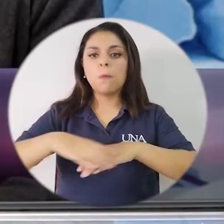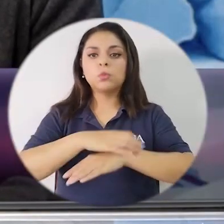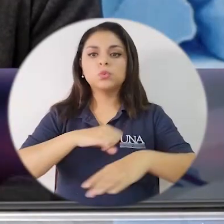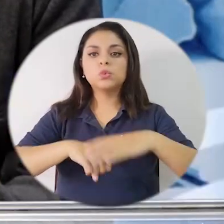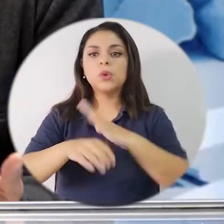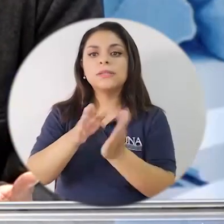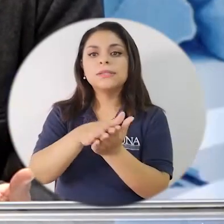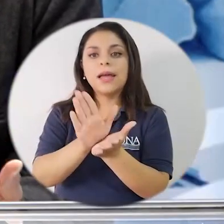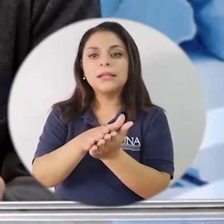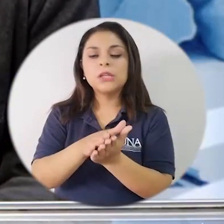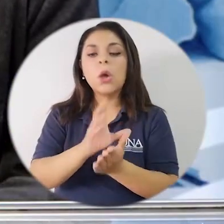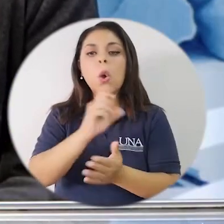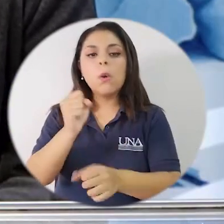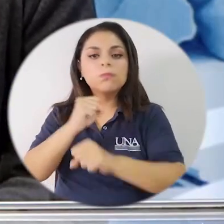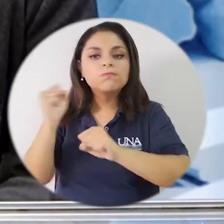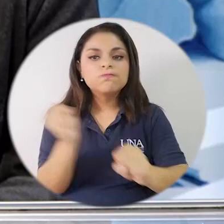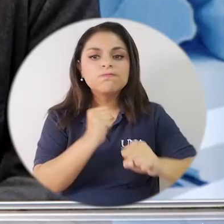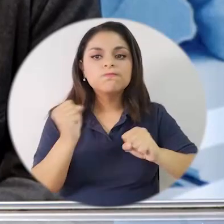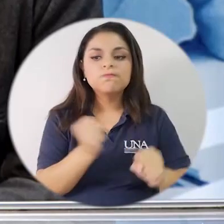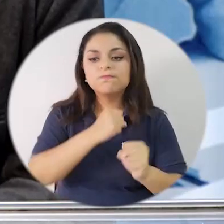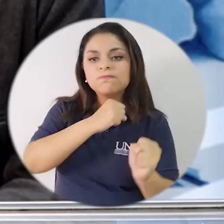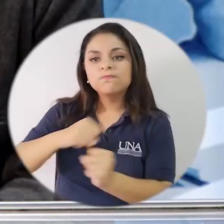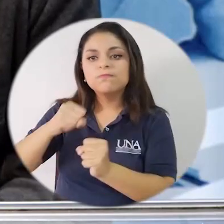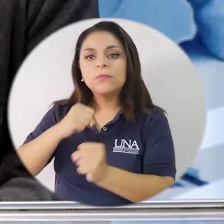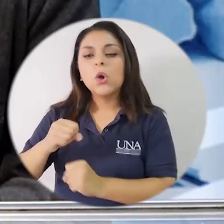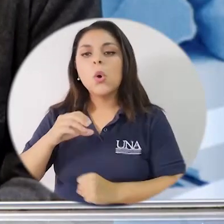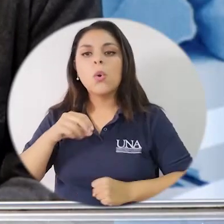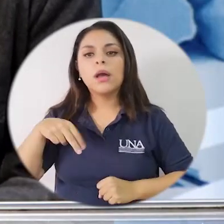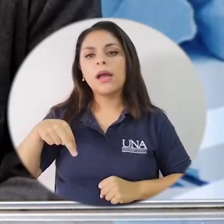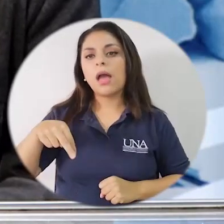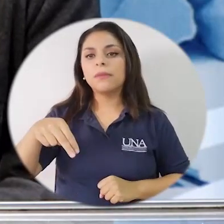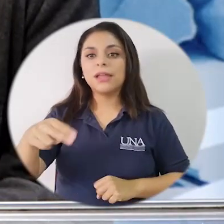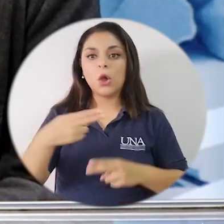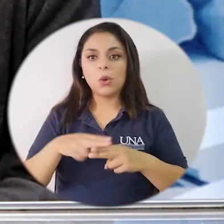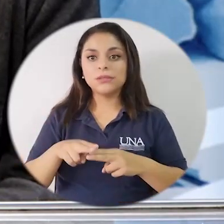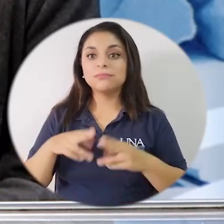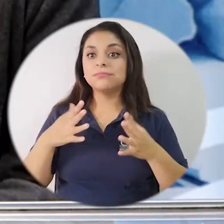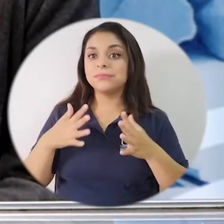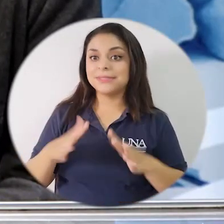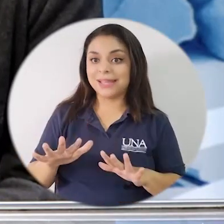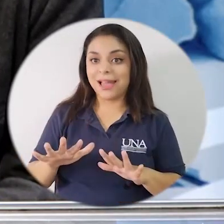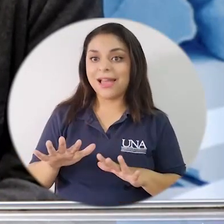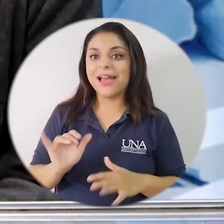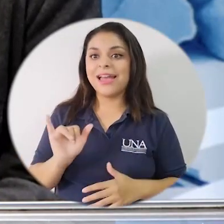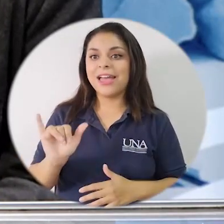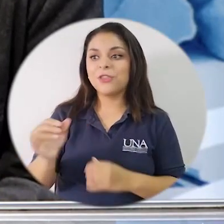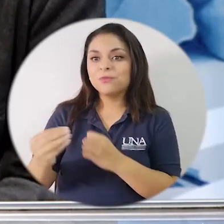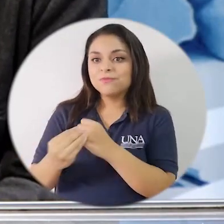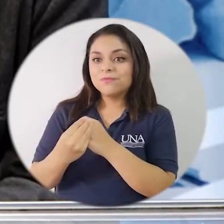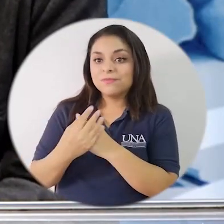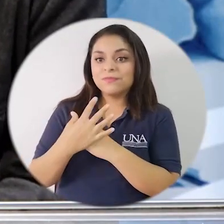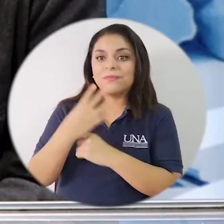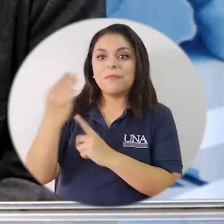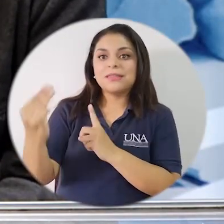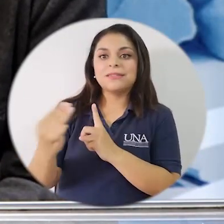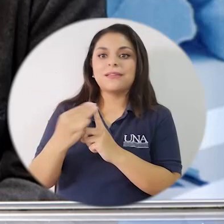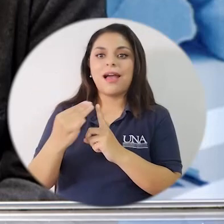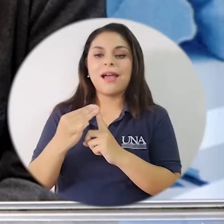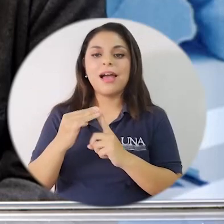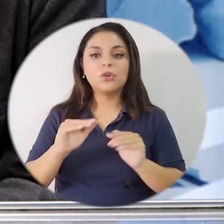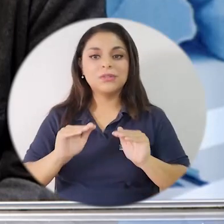que salió a barrer el patio o que se dio una caminada corta, eso ya está enviando un mensaje que es